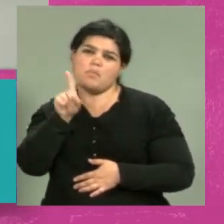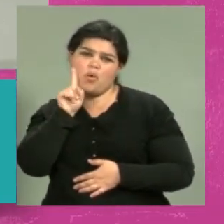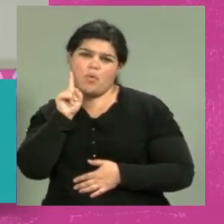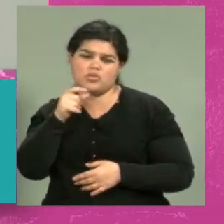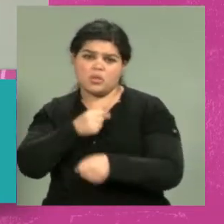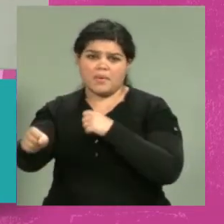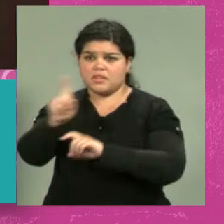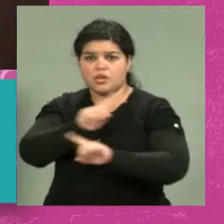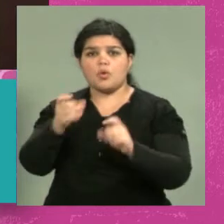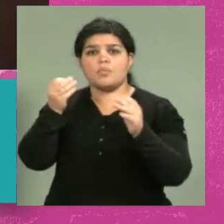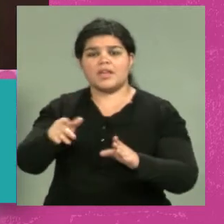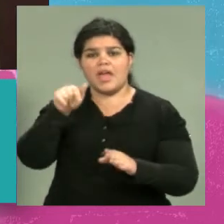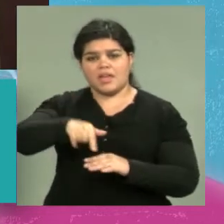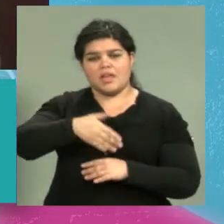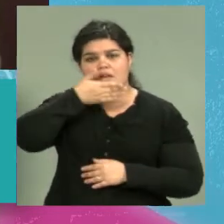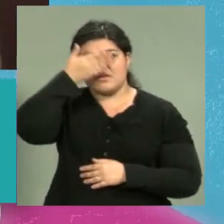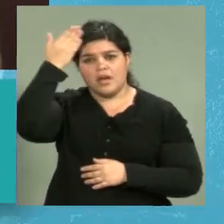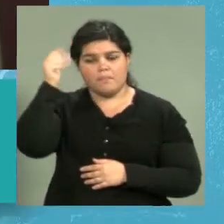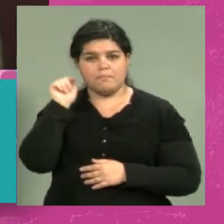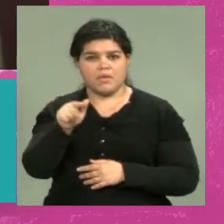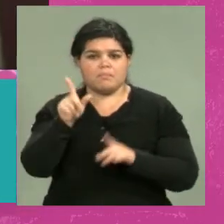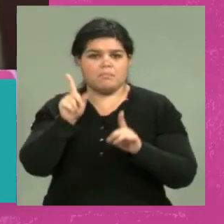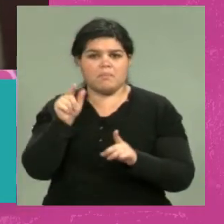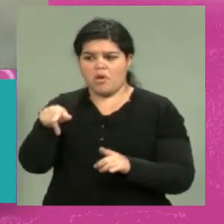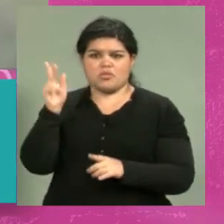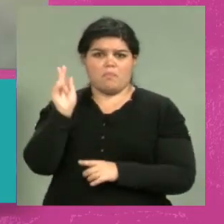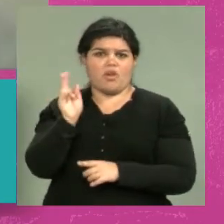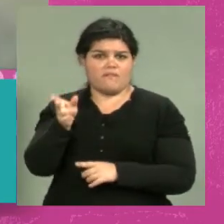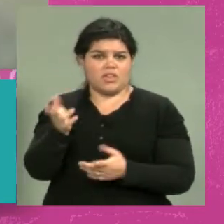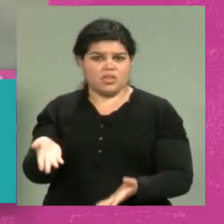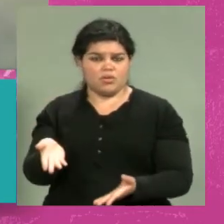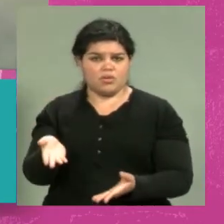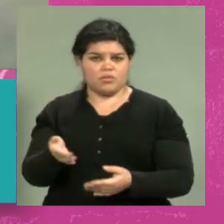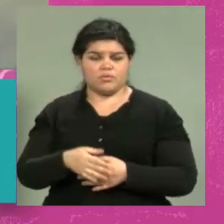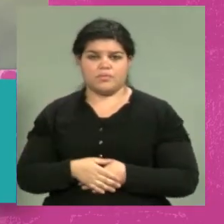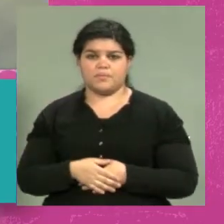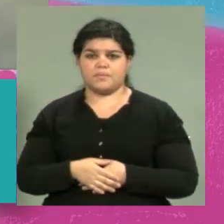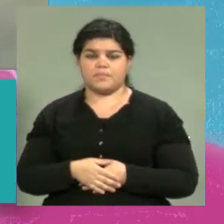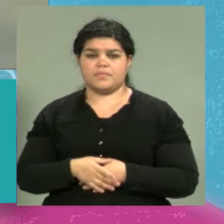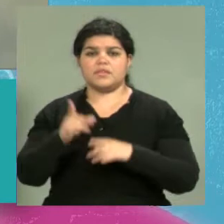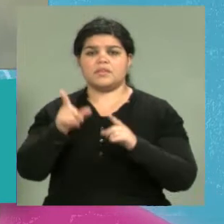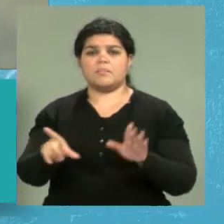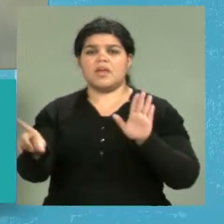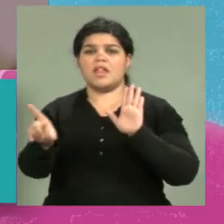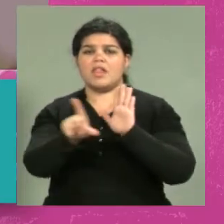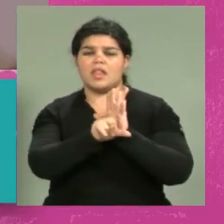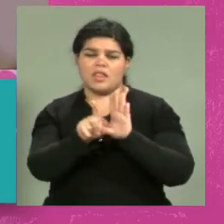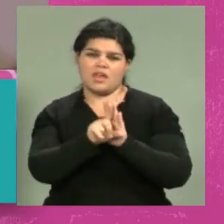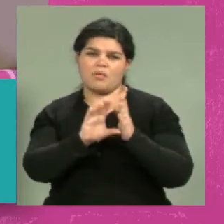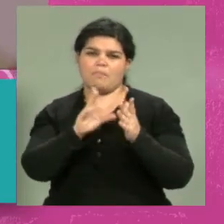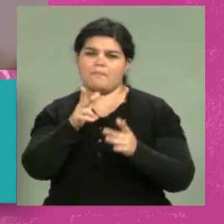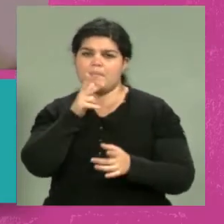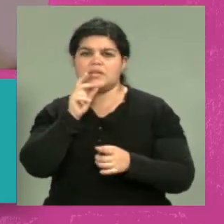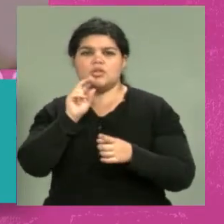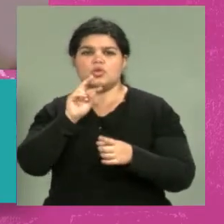legislación islámica nos prohíbe esta práctica y tenemos que ver como una doble figura legal, que algo se refería